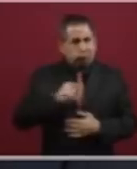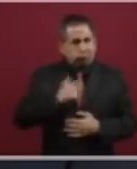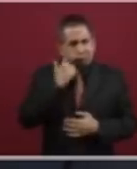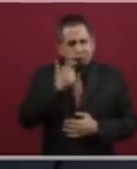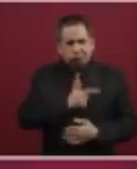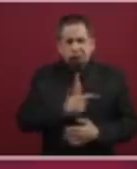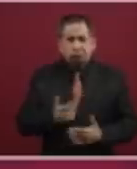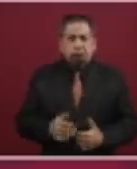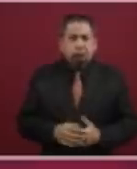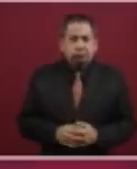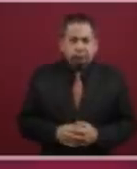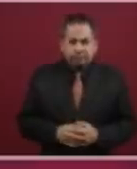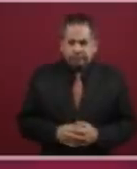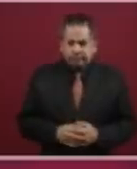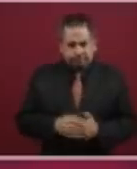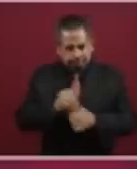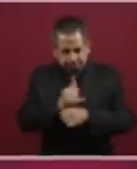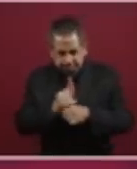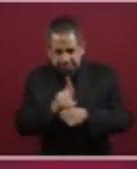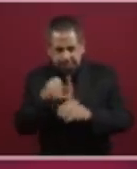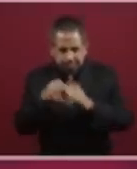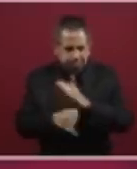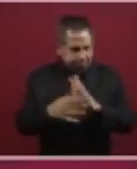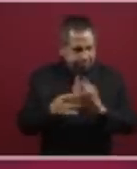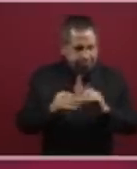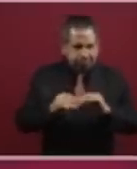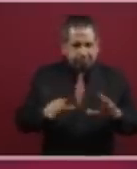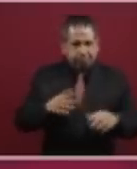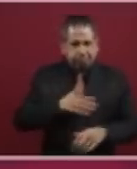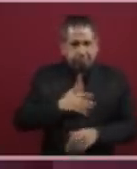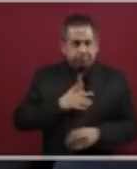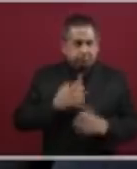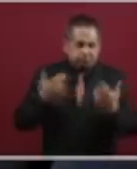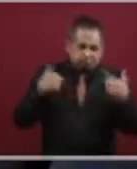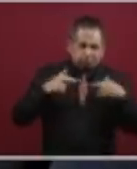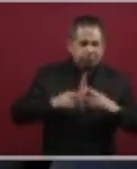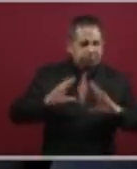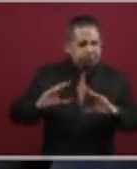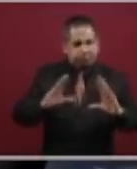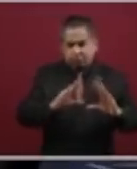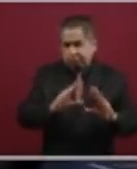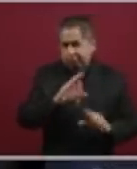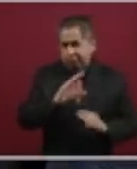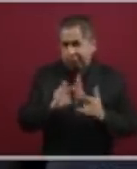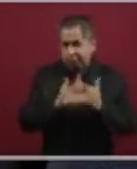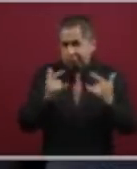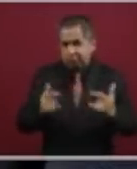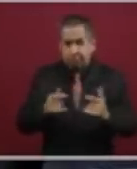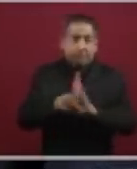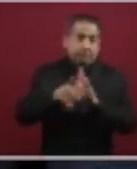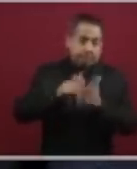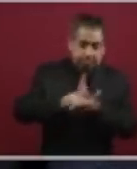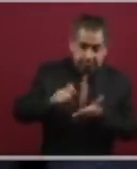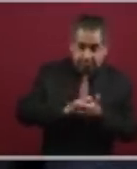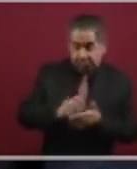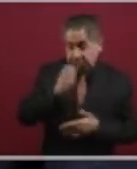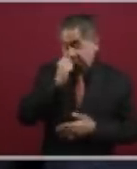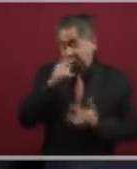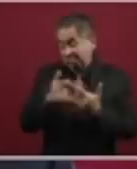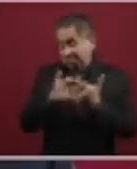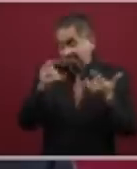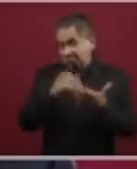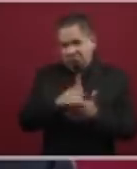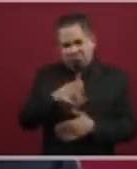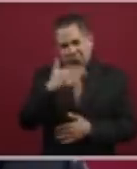Y la investigación, la docencia, el periodismo, que es un